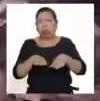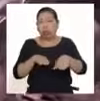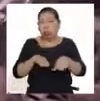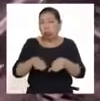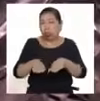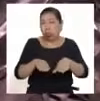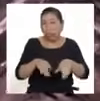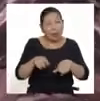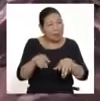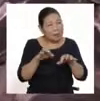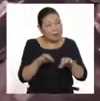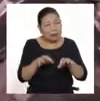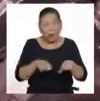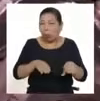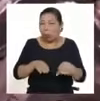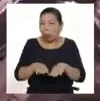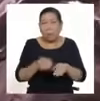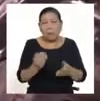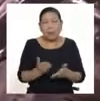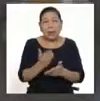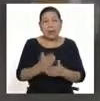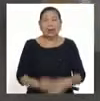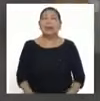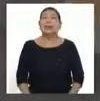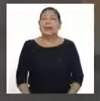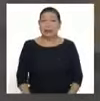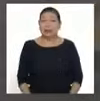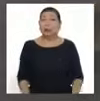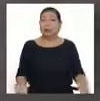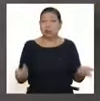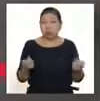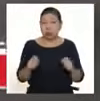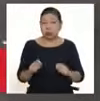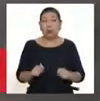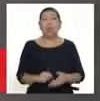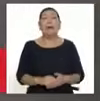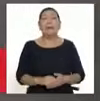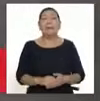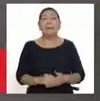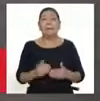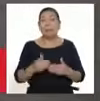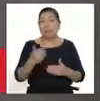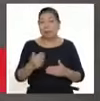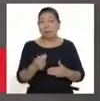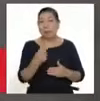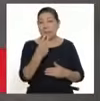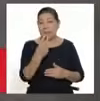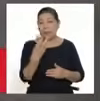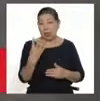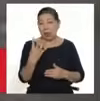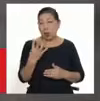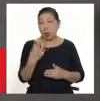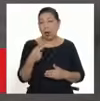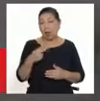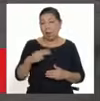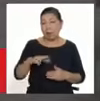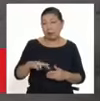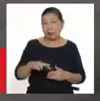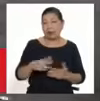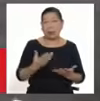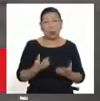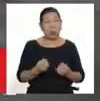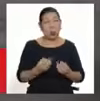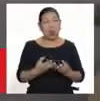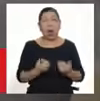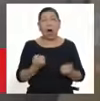auxiliar en ese mismo sentido. Pero sigue cerrada la vía Panamericana Sur a la altura del kilómetro 24 y se presenta